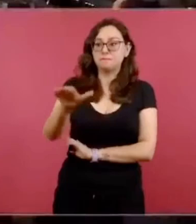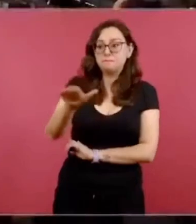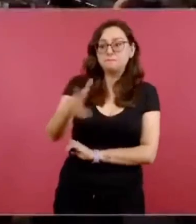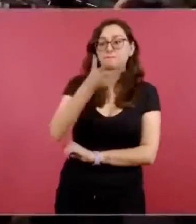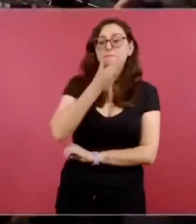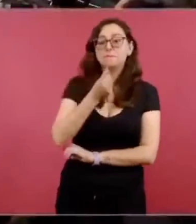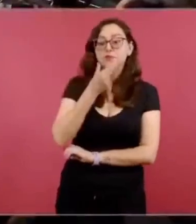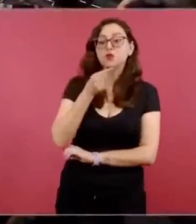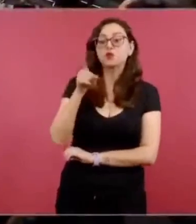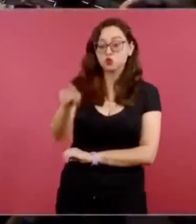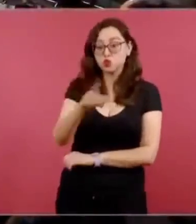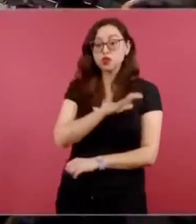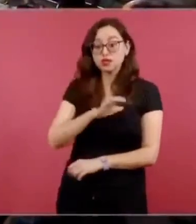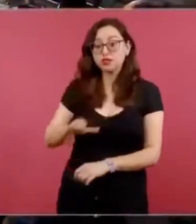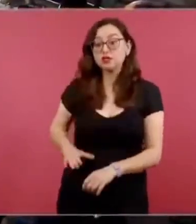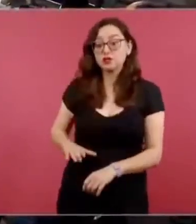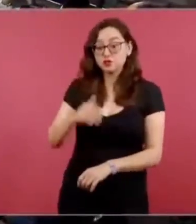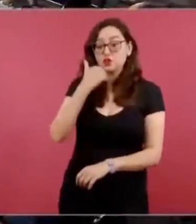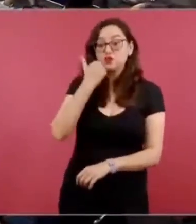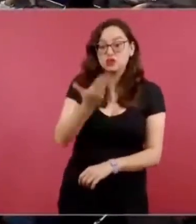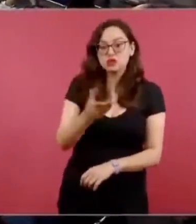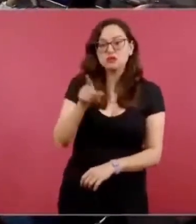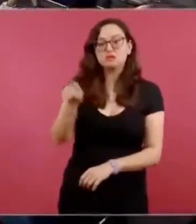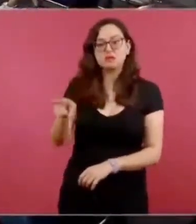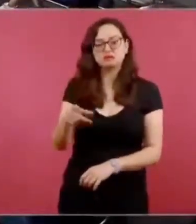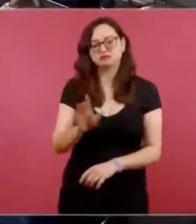Y eso sí lo afirmo porque le pregunté